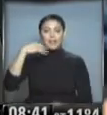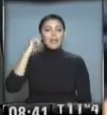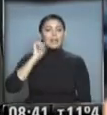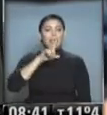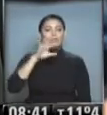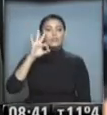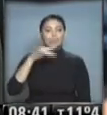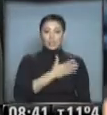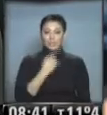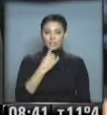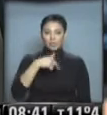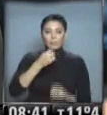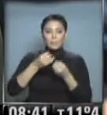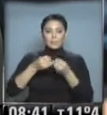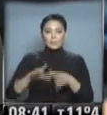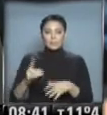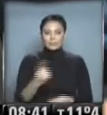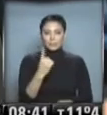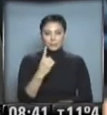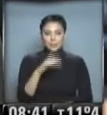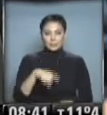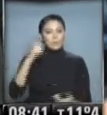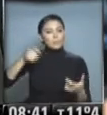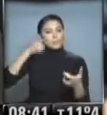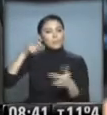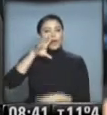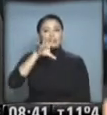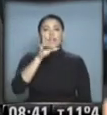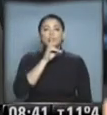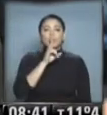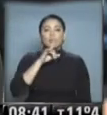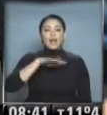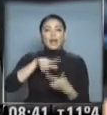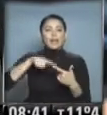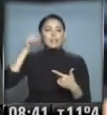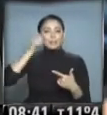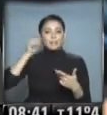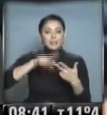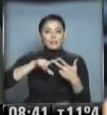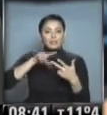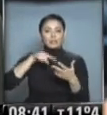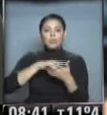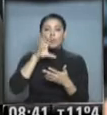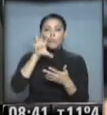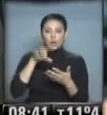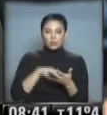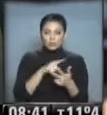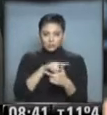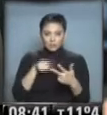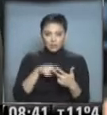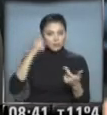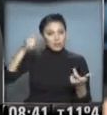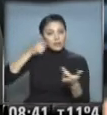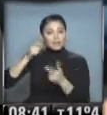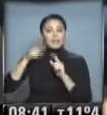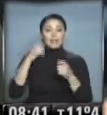director debutante que está filmando en locaciones de la provincia de Tucumán, de Ciudad de Mar del Plata, de Ciudad de Buenos Aires. Y lo hace con una